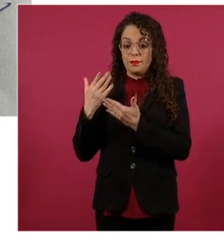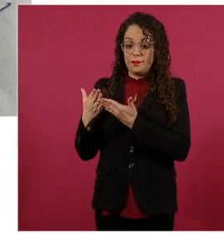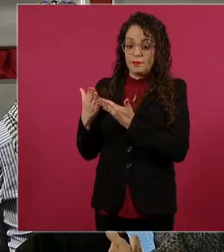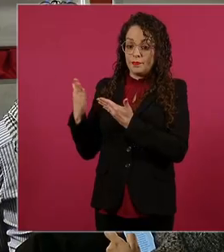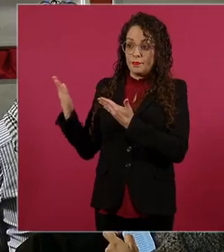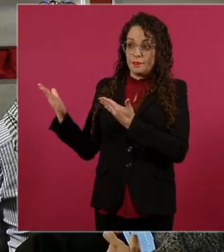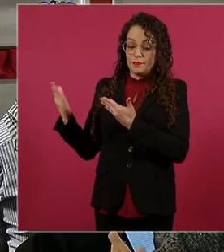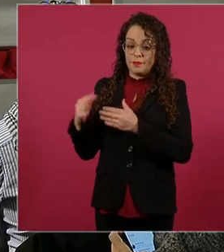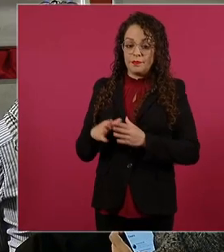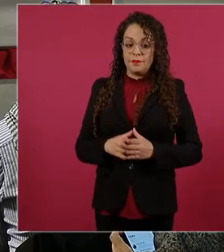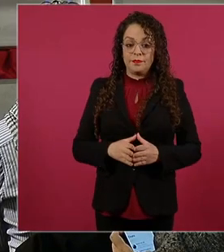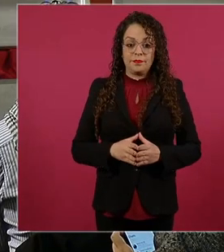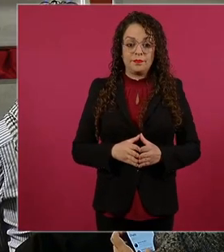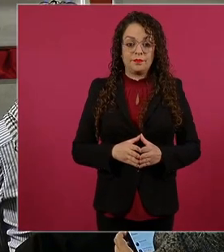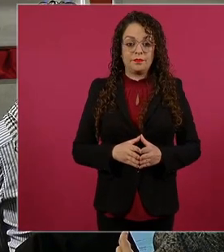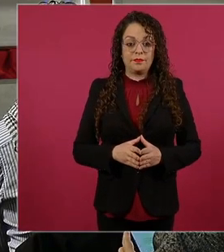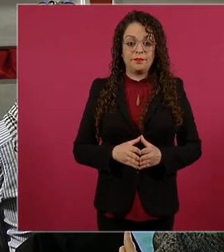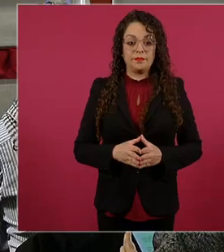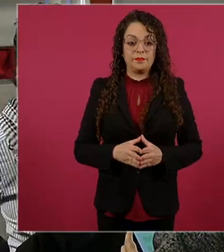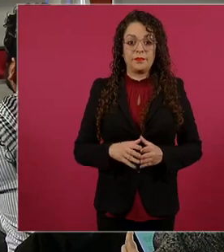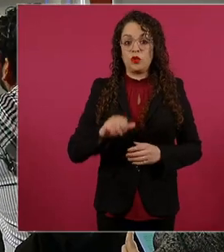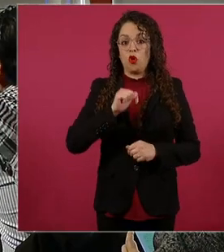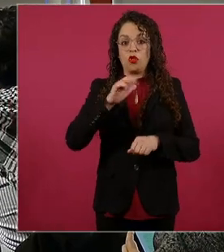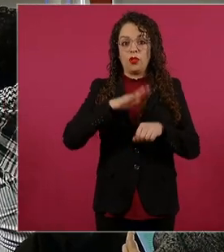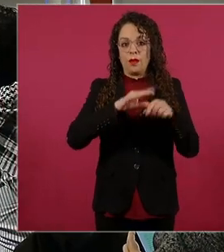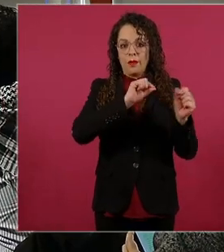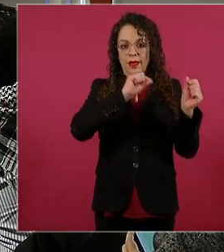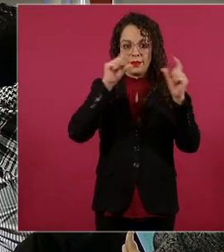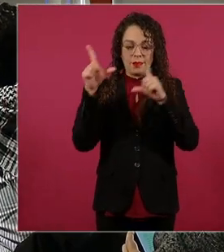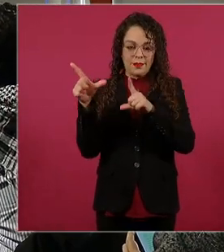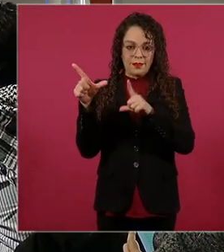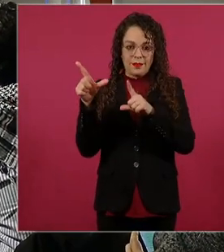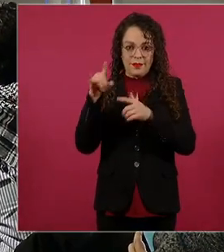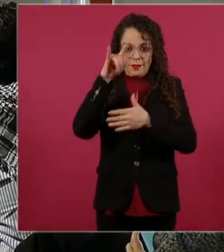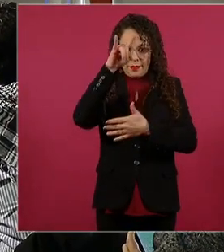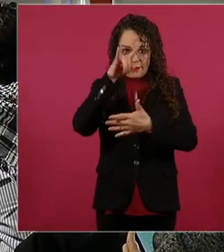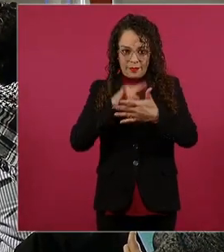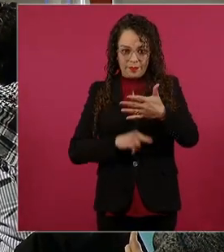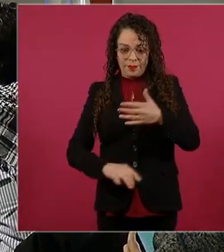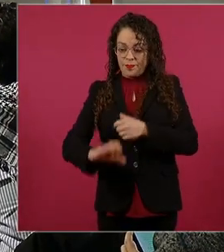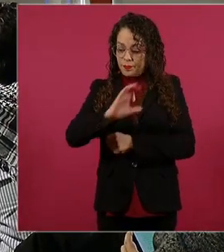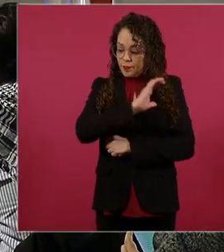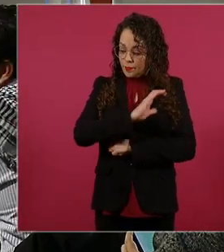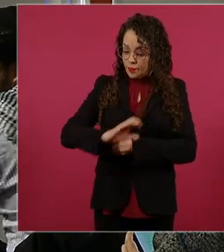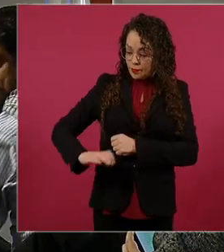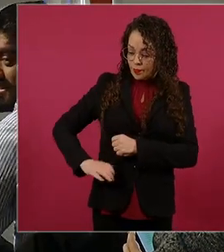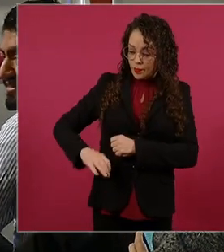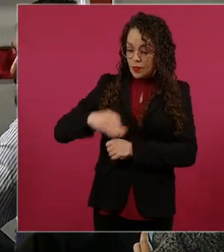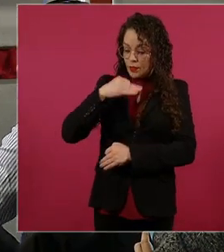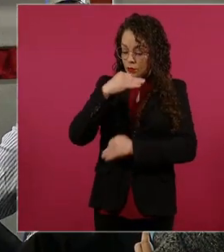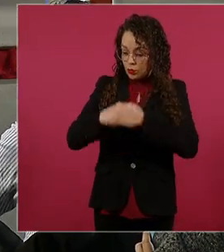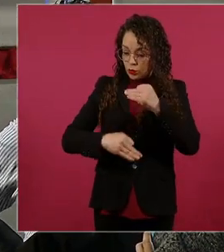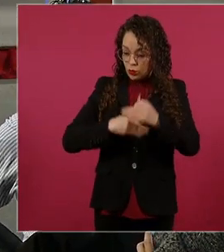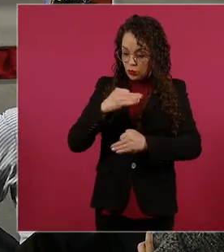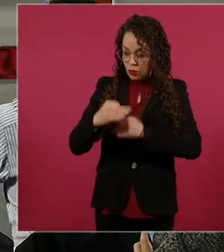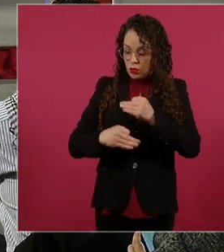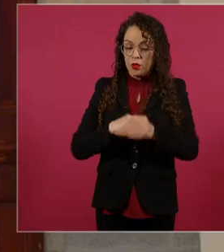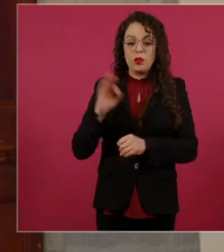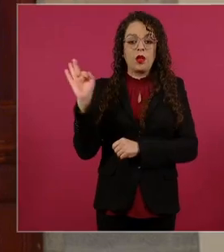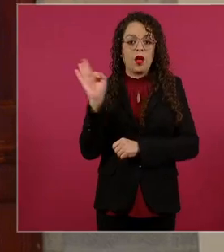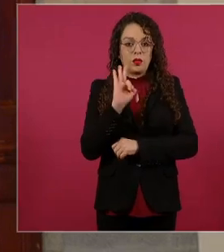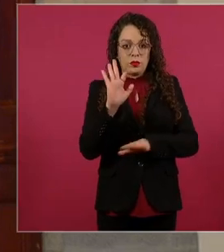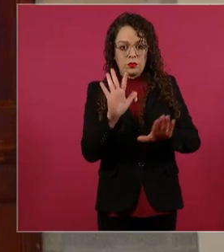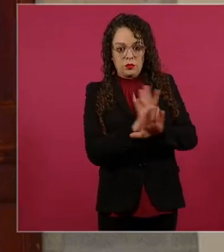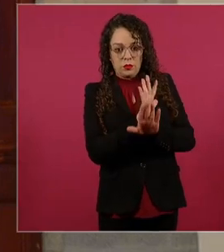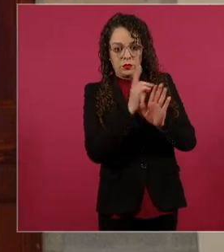todos los candidatos se podrán modificar siempre y cuando existe el acuerdo